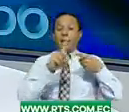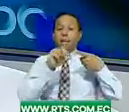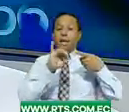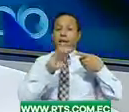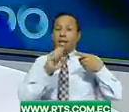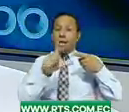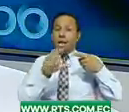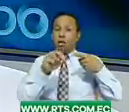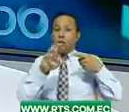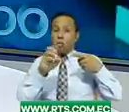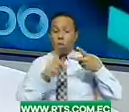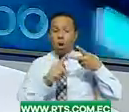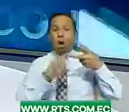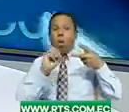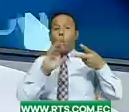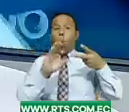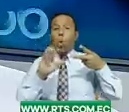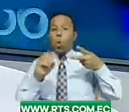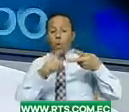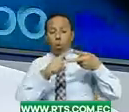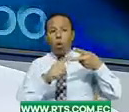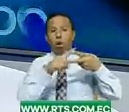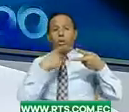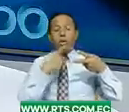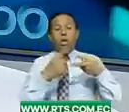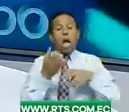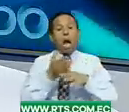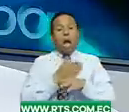organismo. Jorge Escobar con el informe.